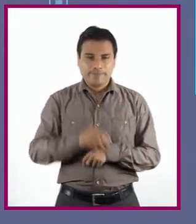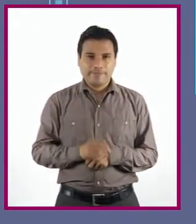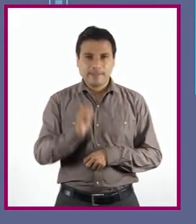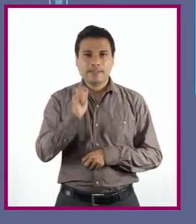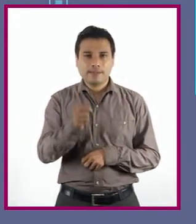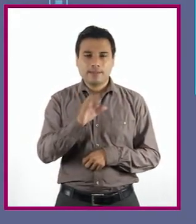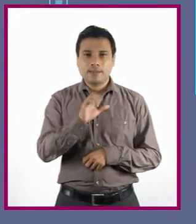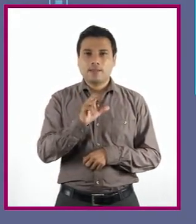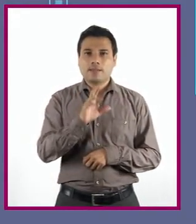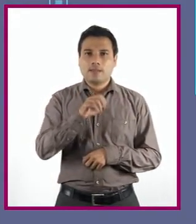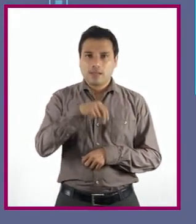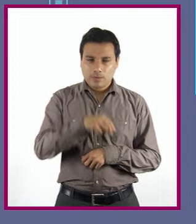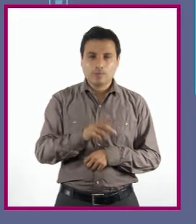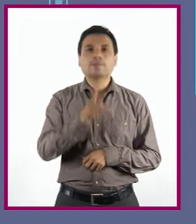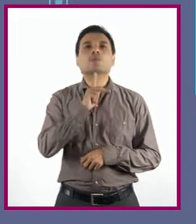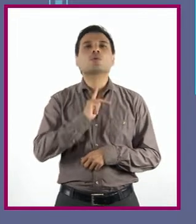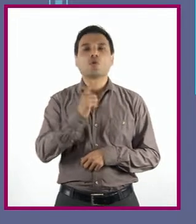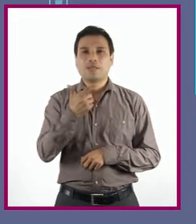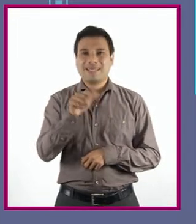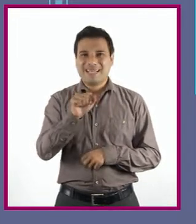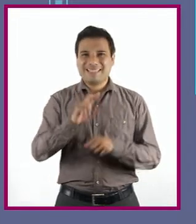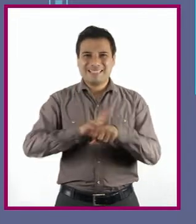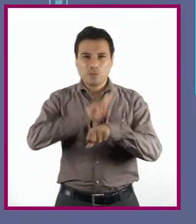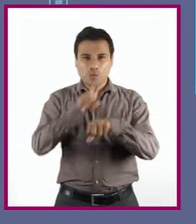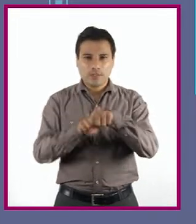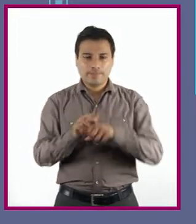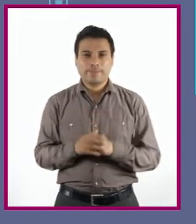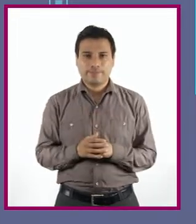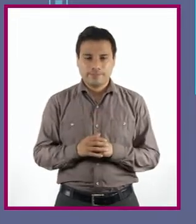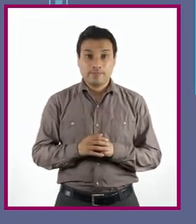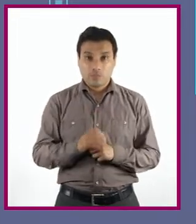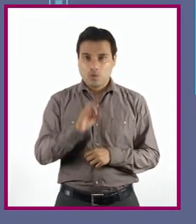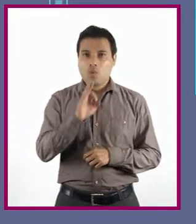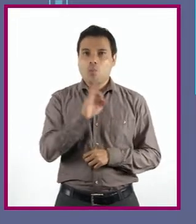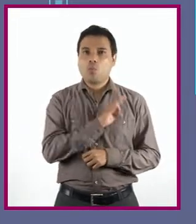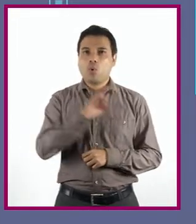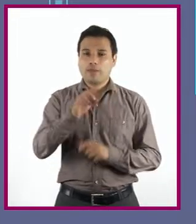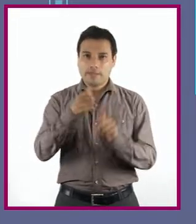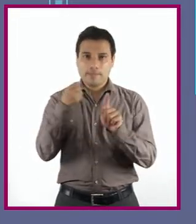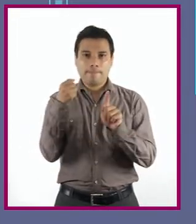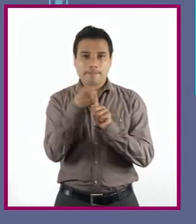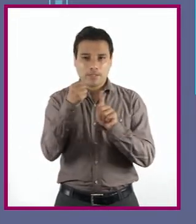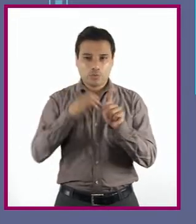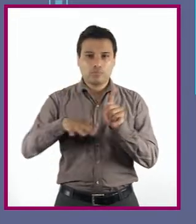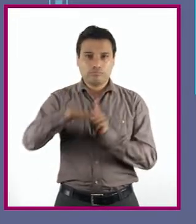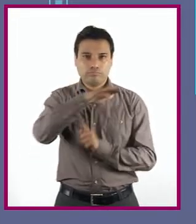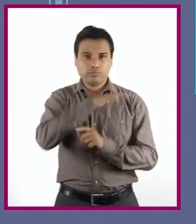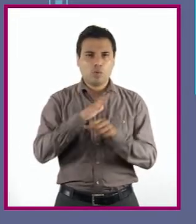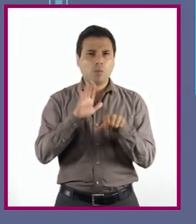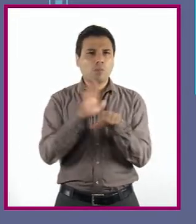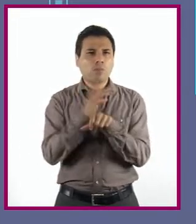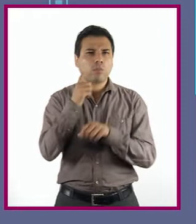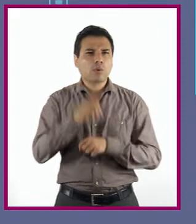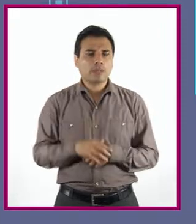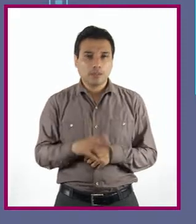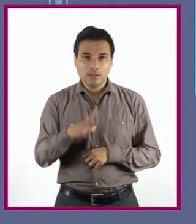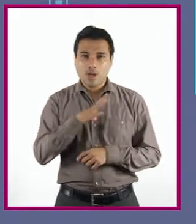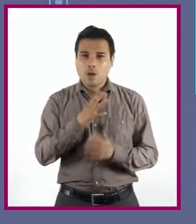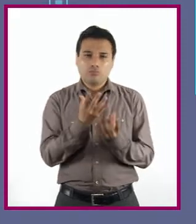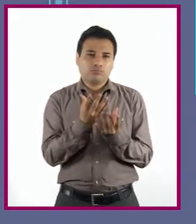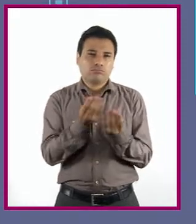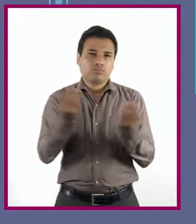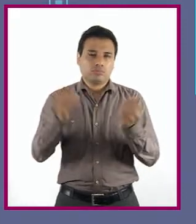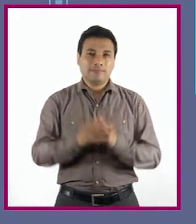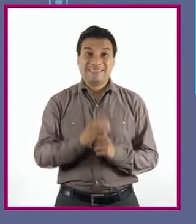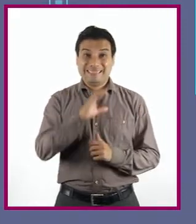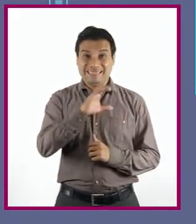carbón, petróleo y gas natural, tienen un alto impacto en el medio ambiente debido a las altas emisiones de dióxido